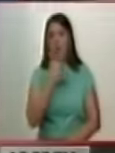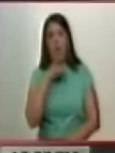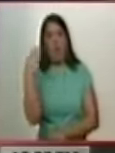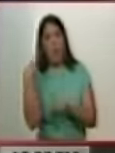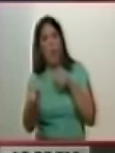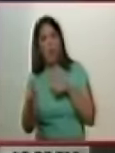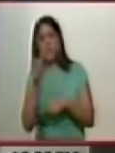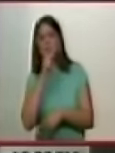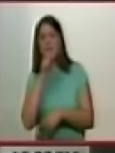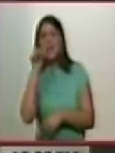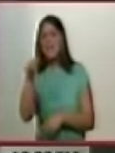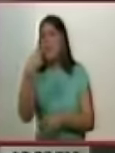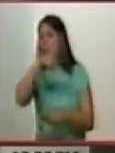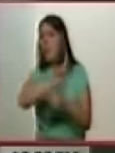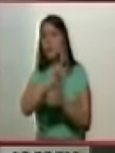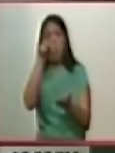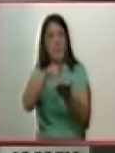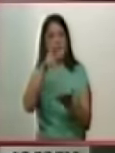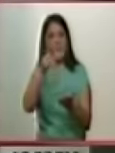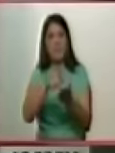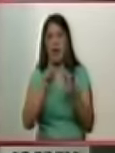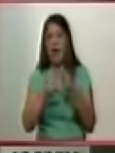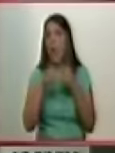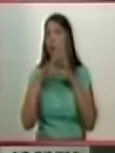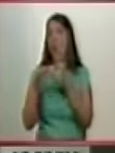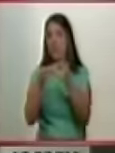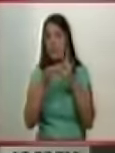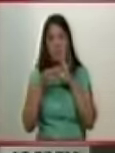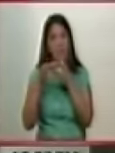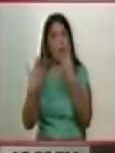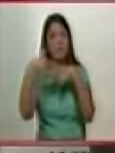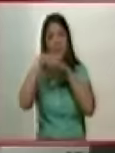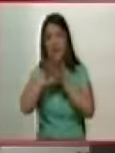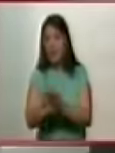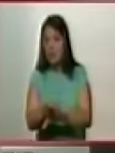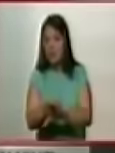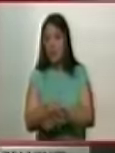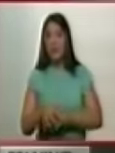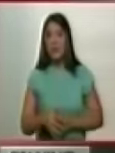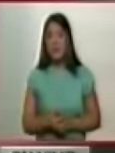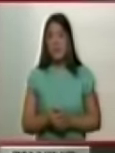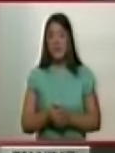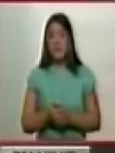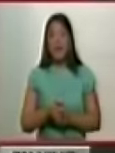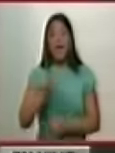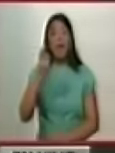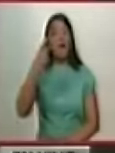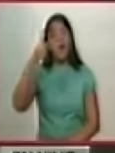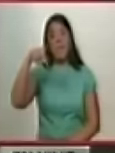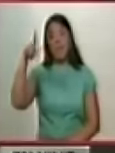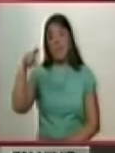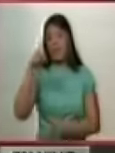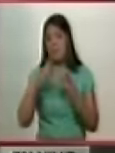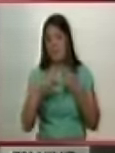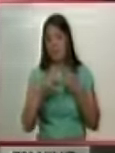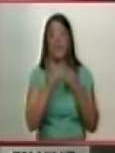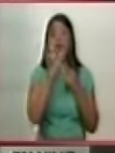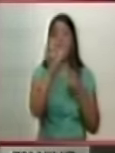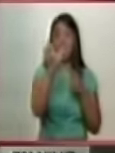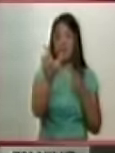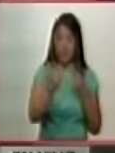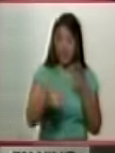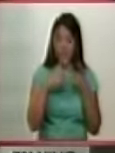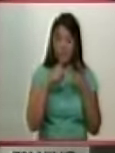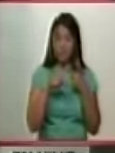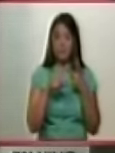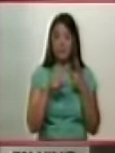que participación, no hay otro elemento que unidad, que integración. El gran polo patriótico, el Partido Socialista Unido de